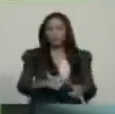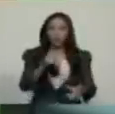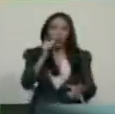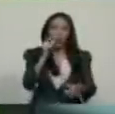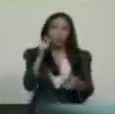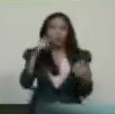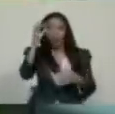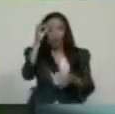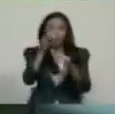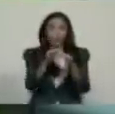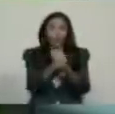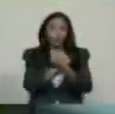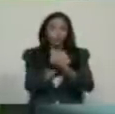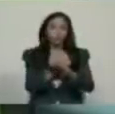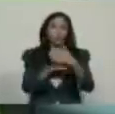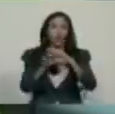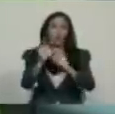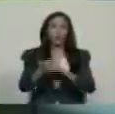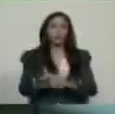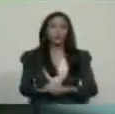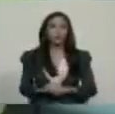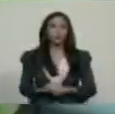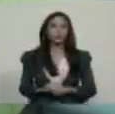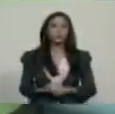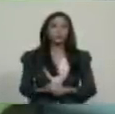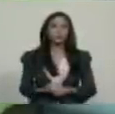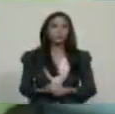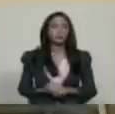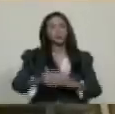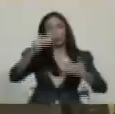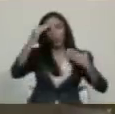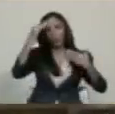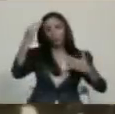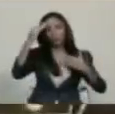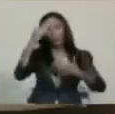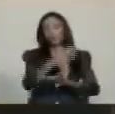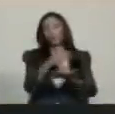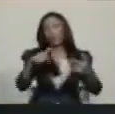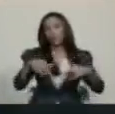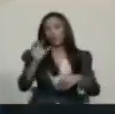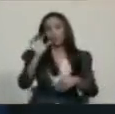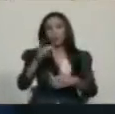país, creen, invierten en su país. Un saludo de aquí de parte de Levi Borges.